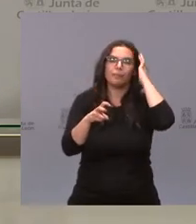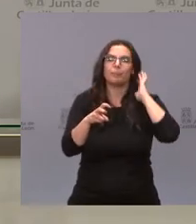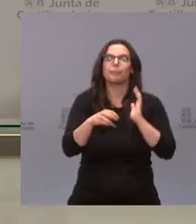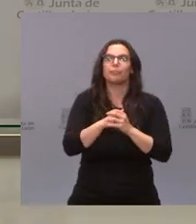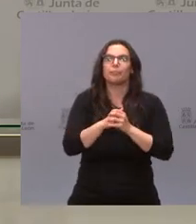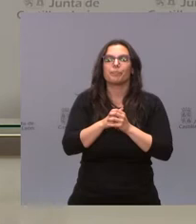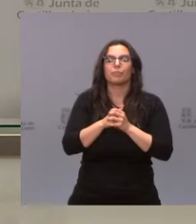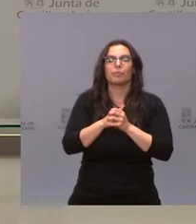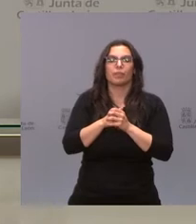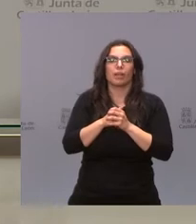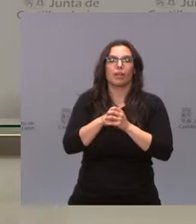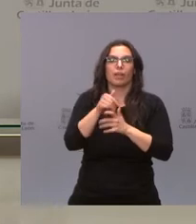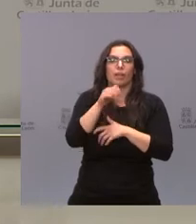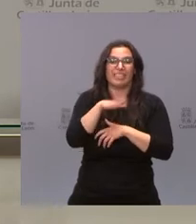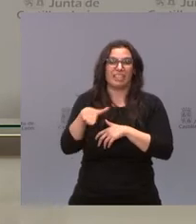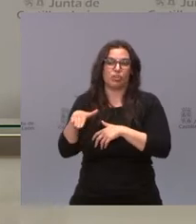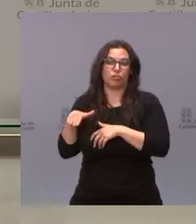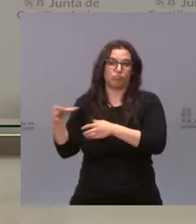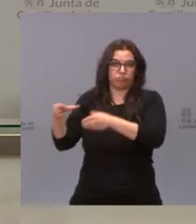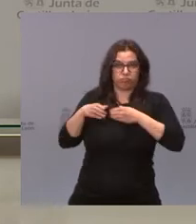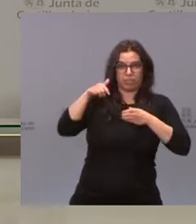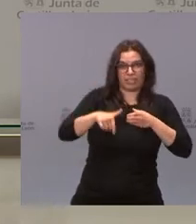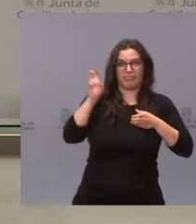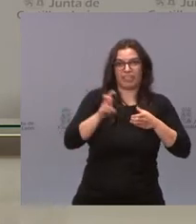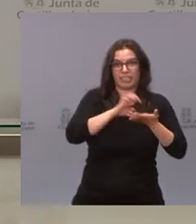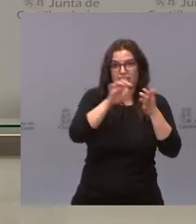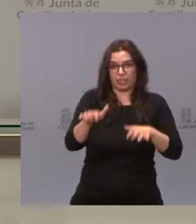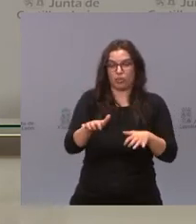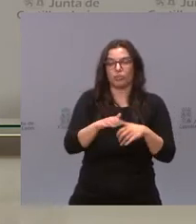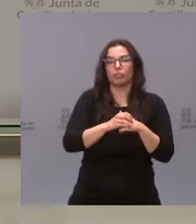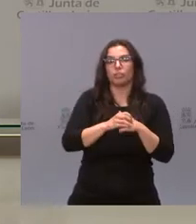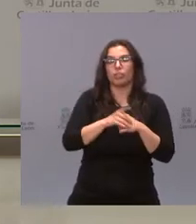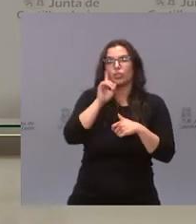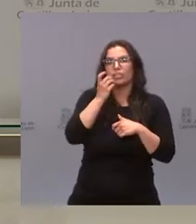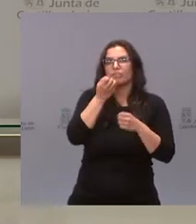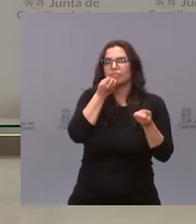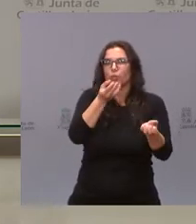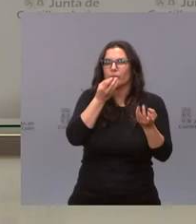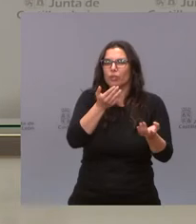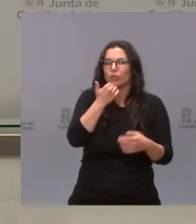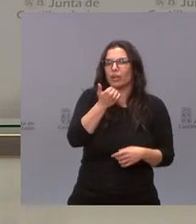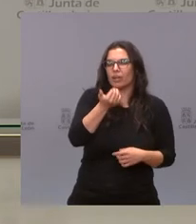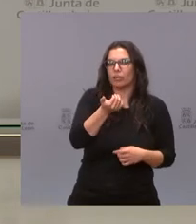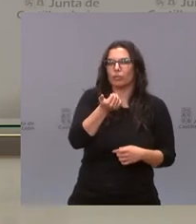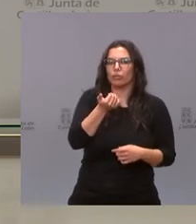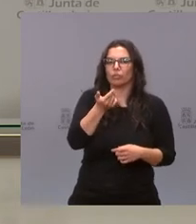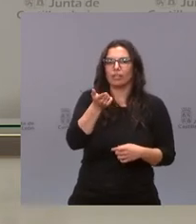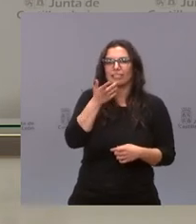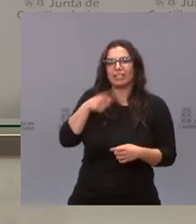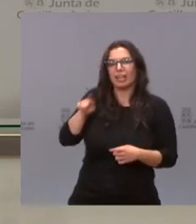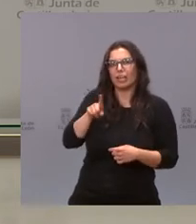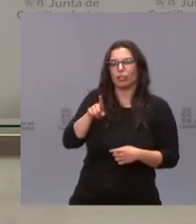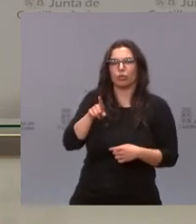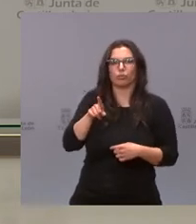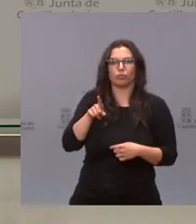de la cuota que va a recibir Castilla y León de los menores, no sé si hay alguna información que nos pueda explicar de cómo están, de si están bien los